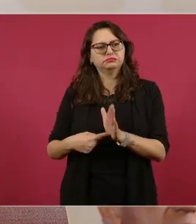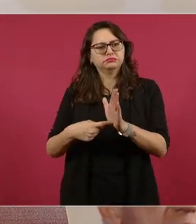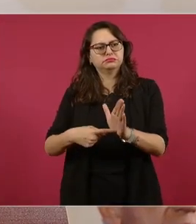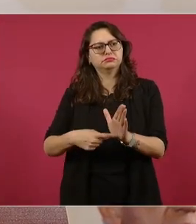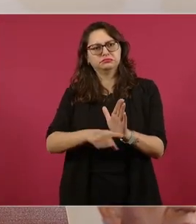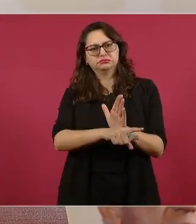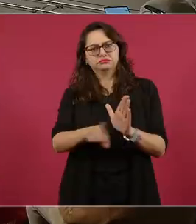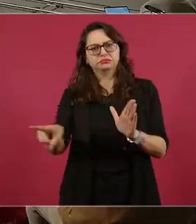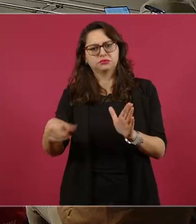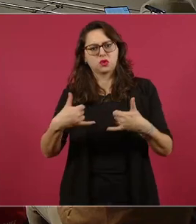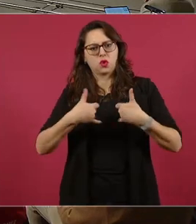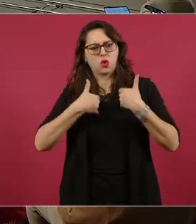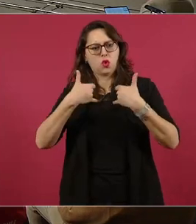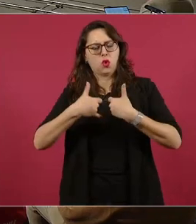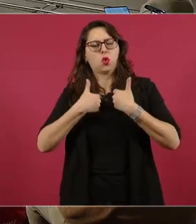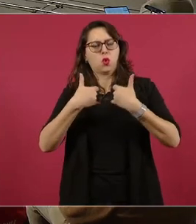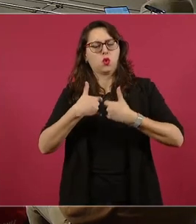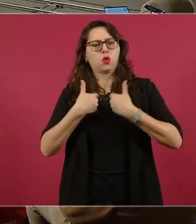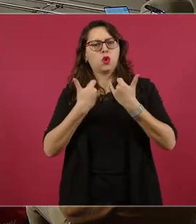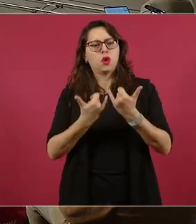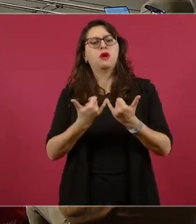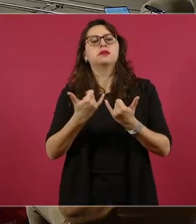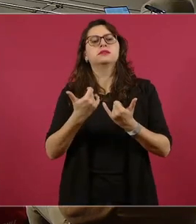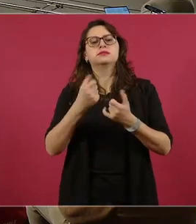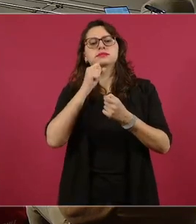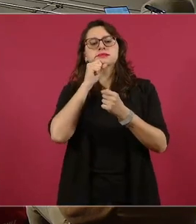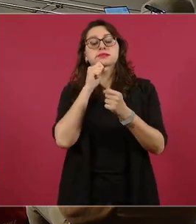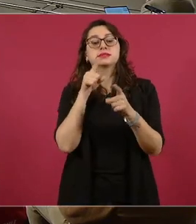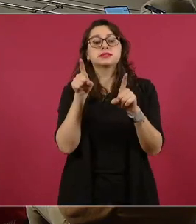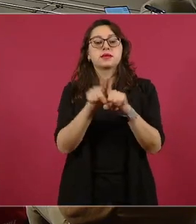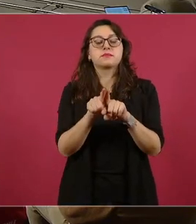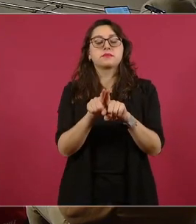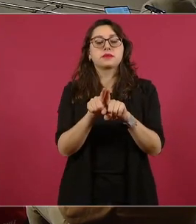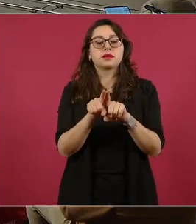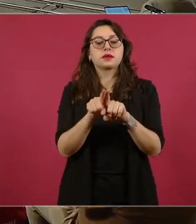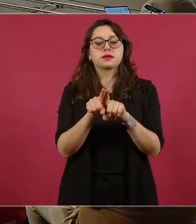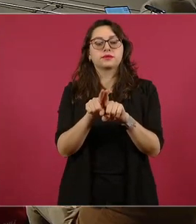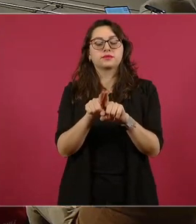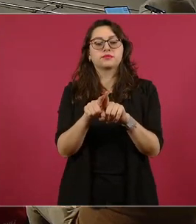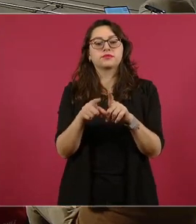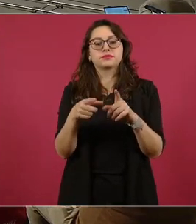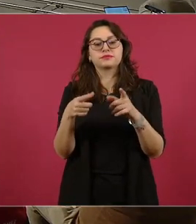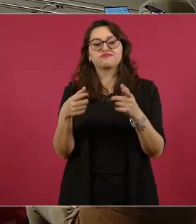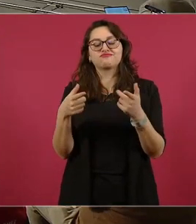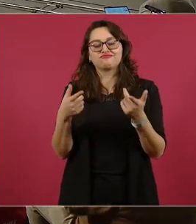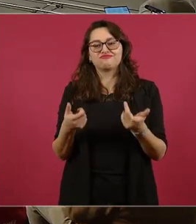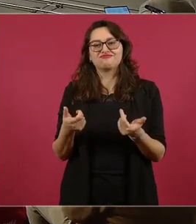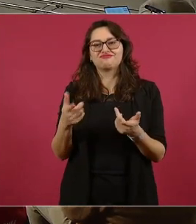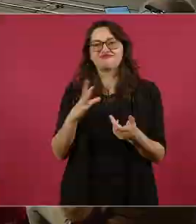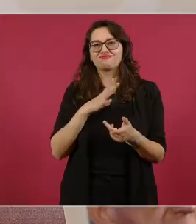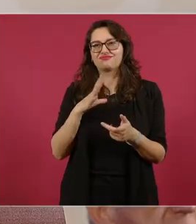También sus textos que llamó La Tragicomedia Mexicana